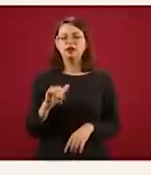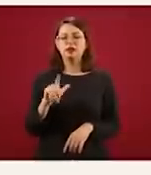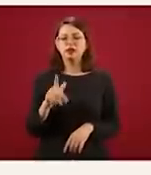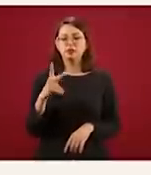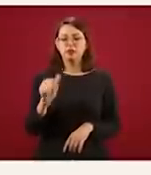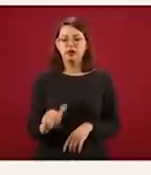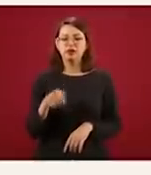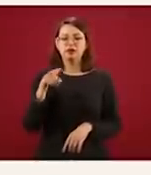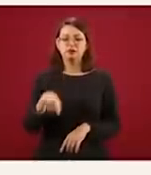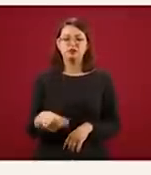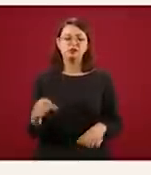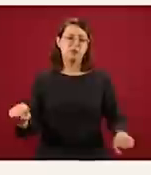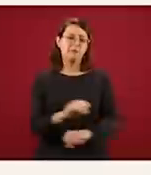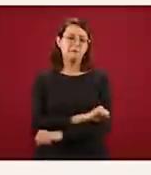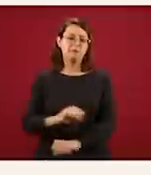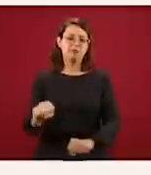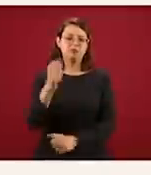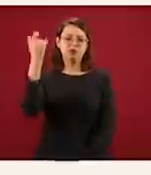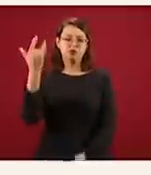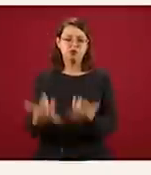gracias.